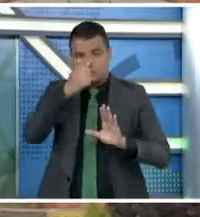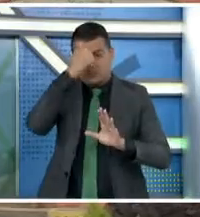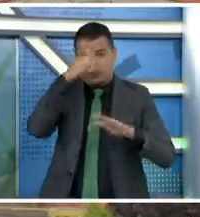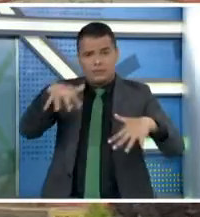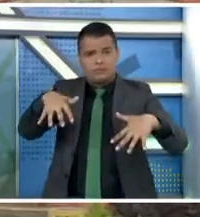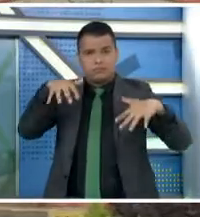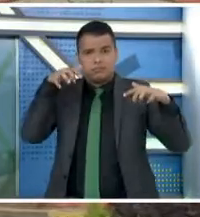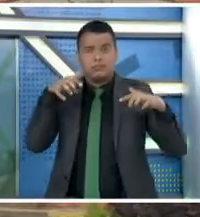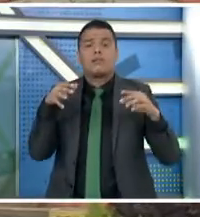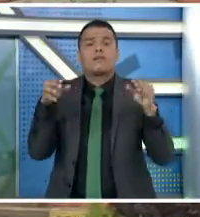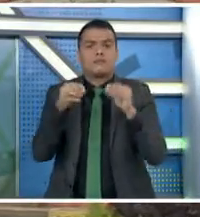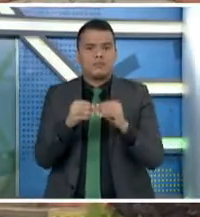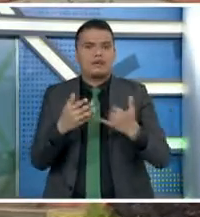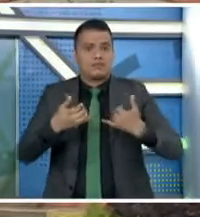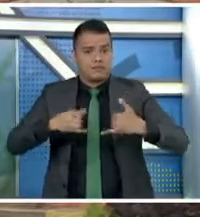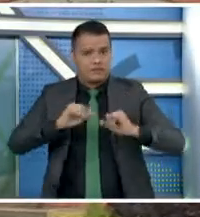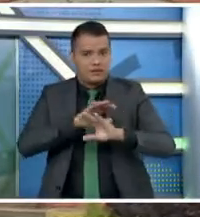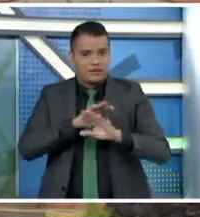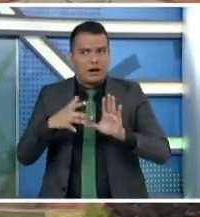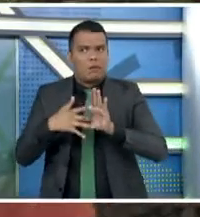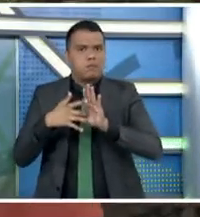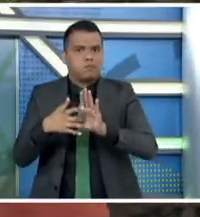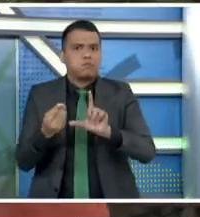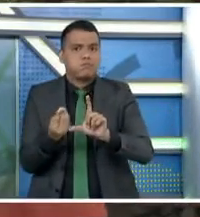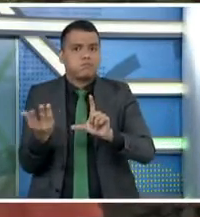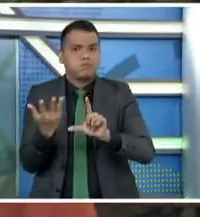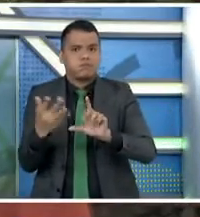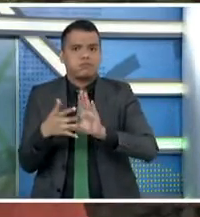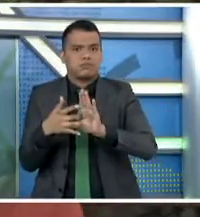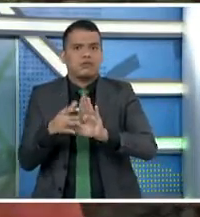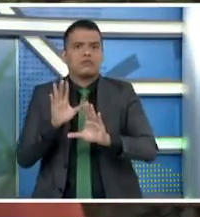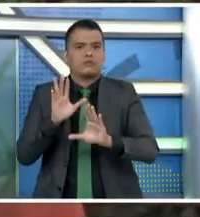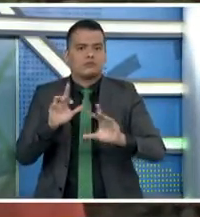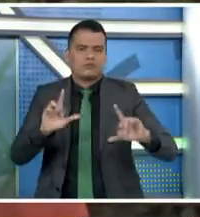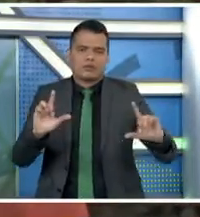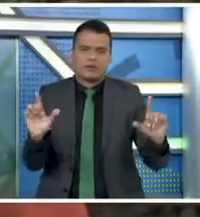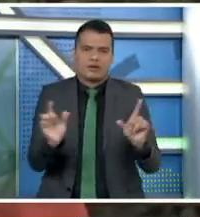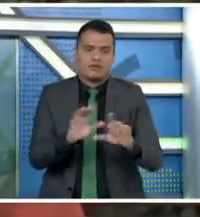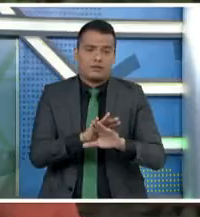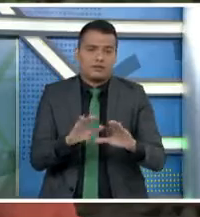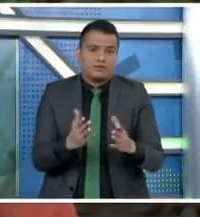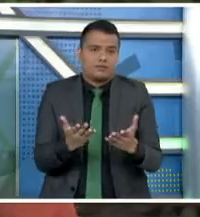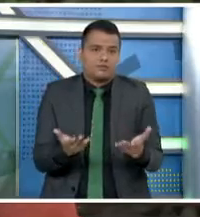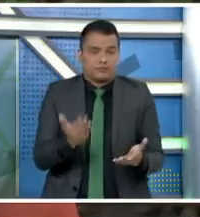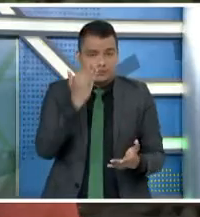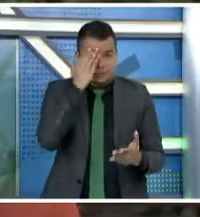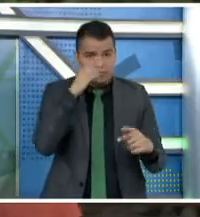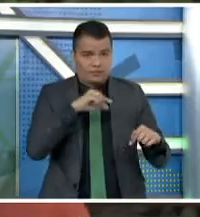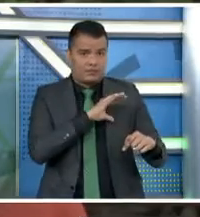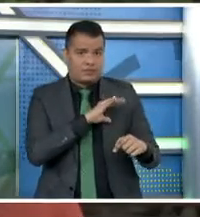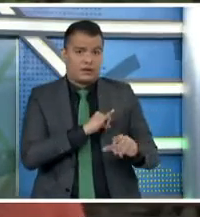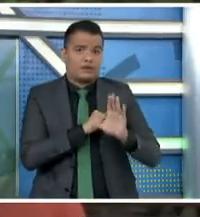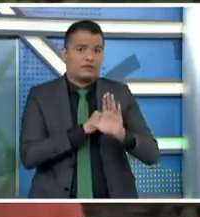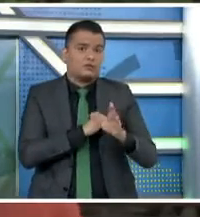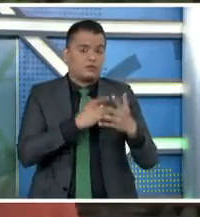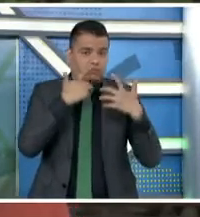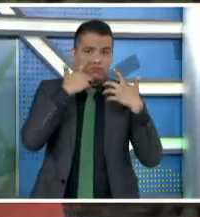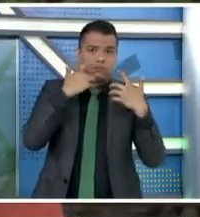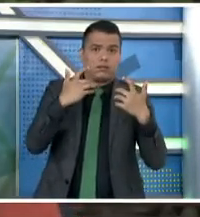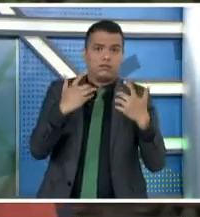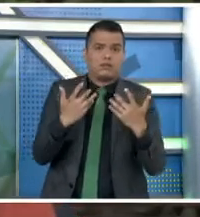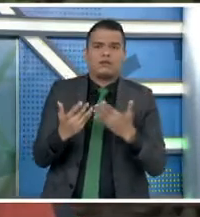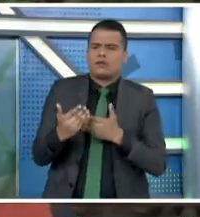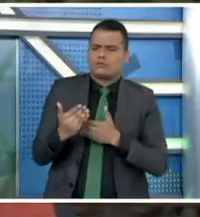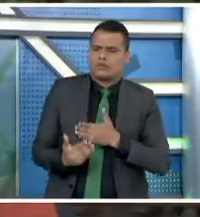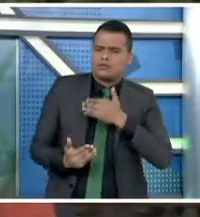y además habrá un espacio alterno con transmisión en vivo es importante porque acá live en esos momentos está atravesando por lo que es la